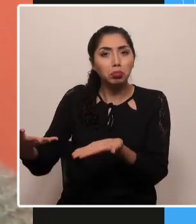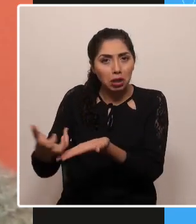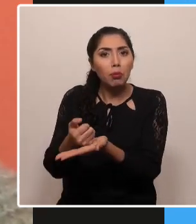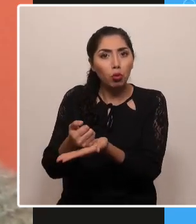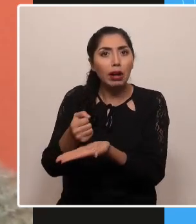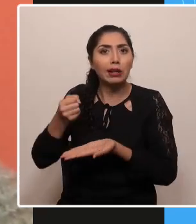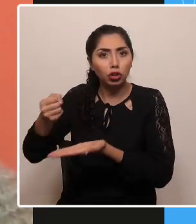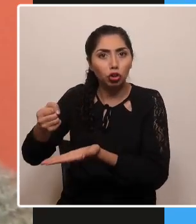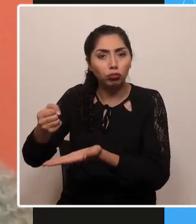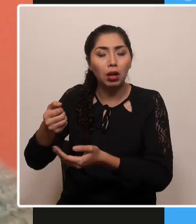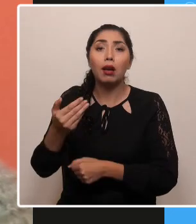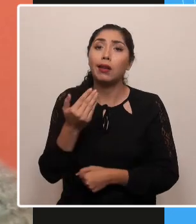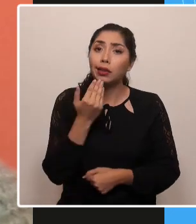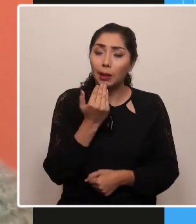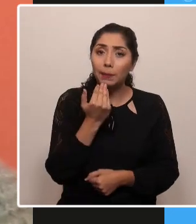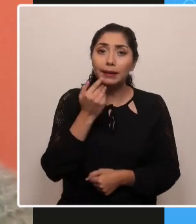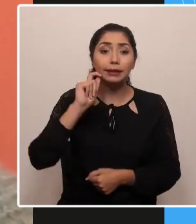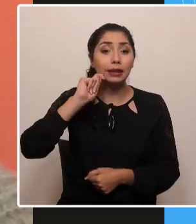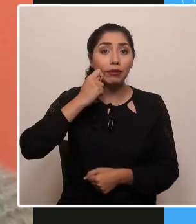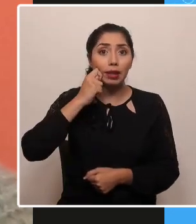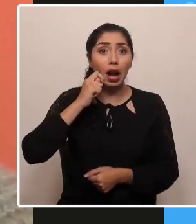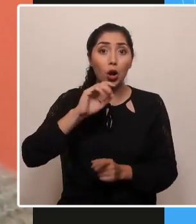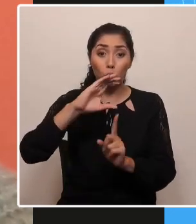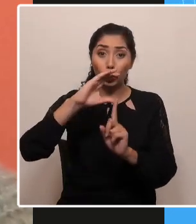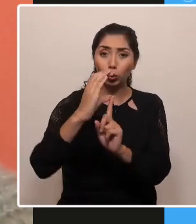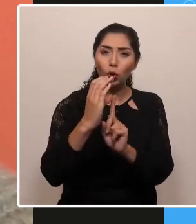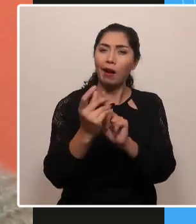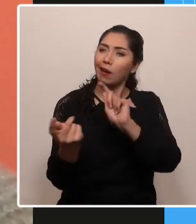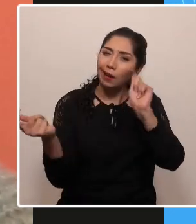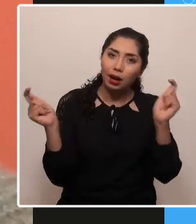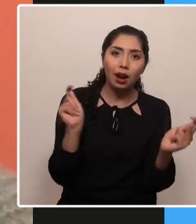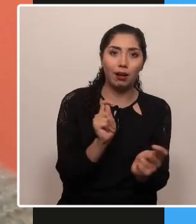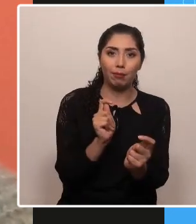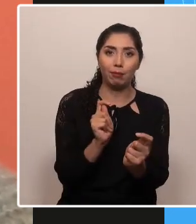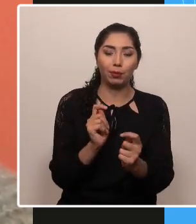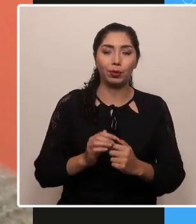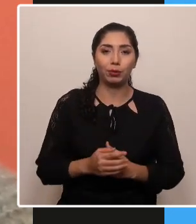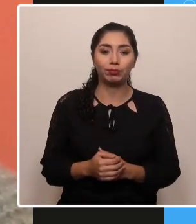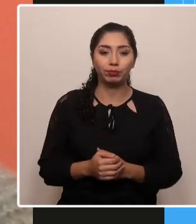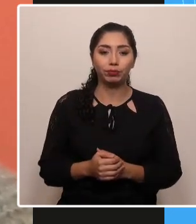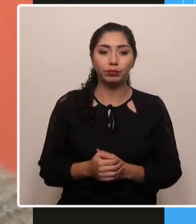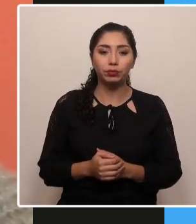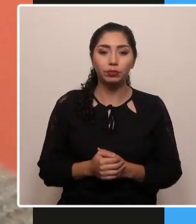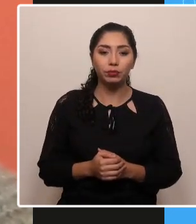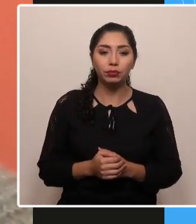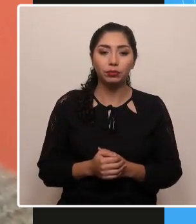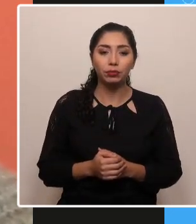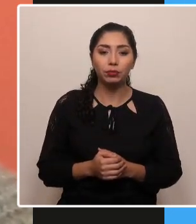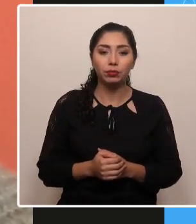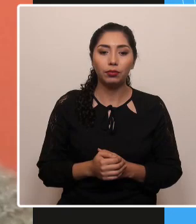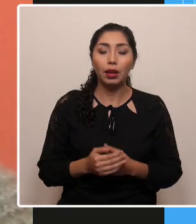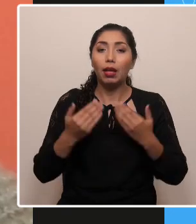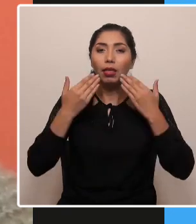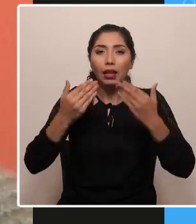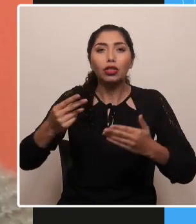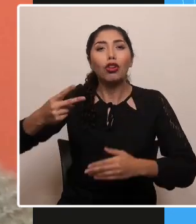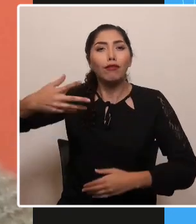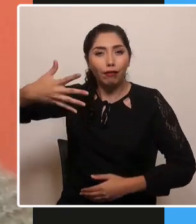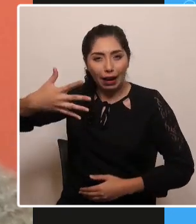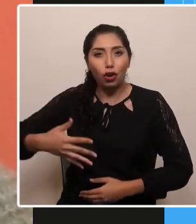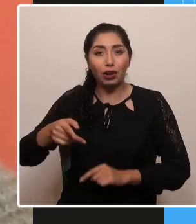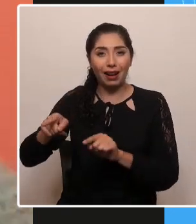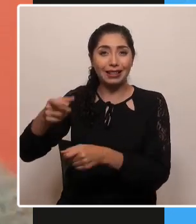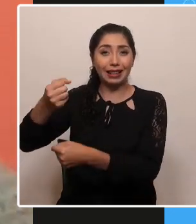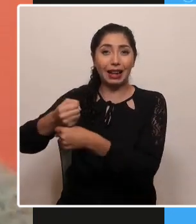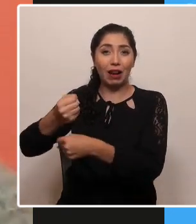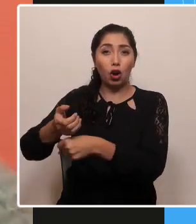pero también significará un cambio cultural asignando y reconociendo valor a un trabajo que ha sido